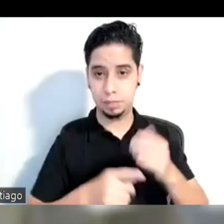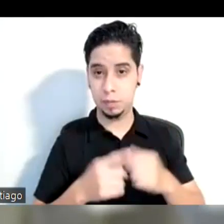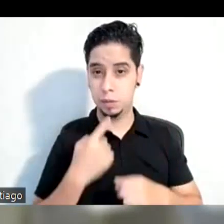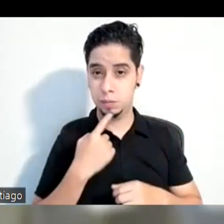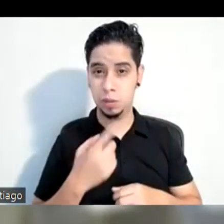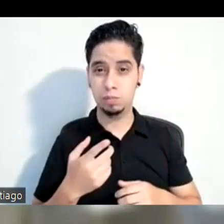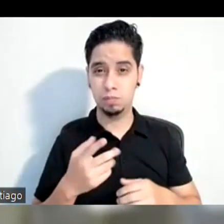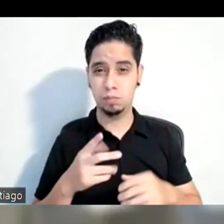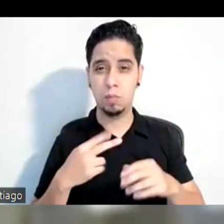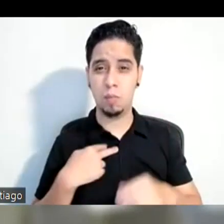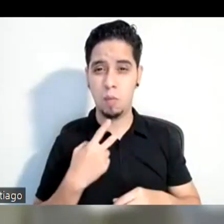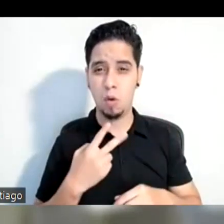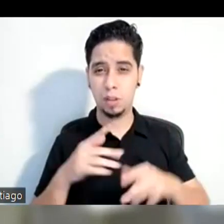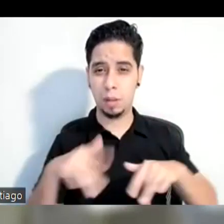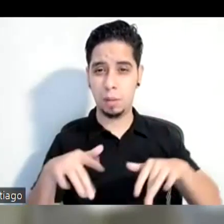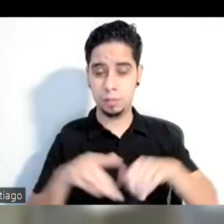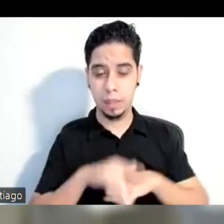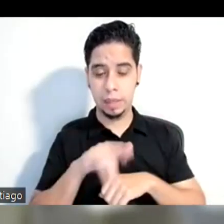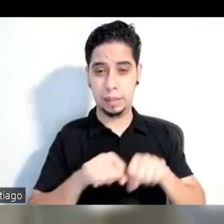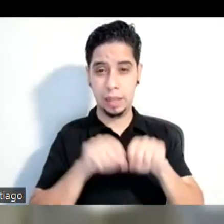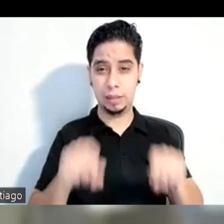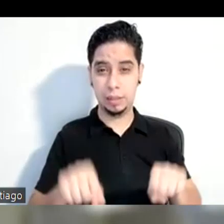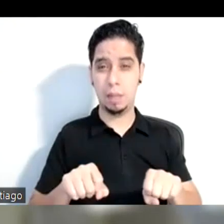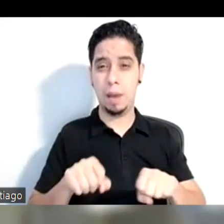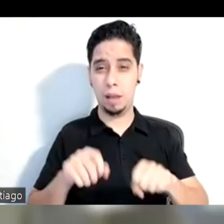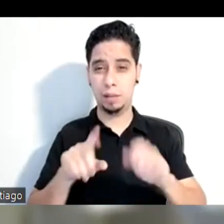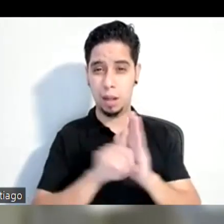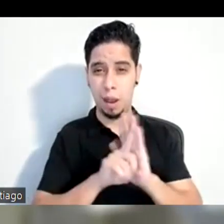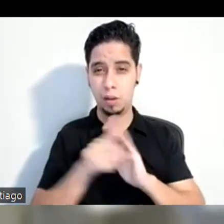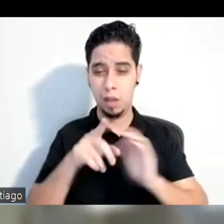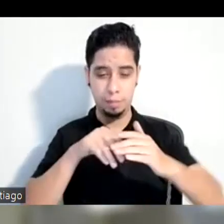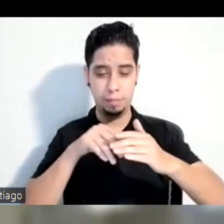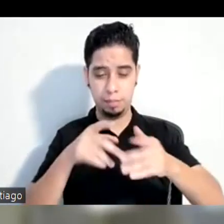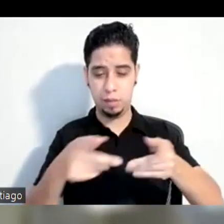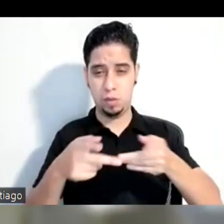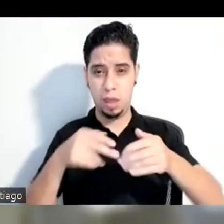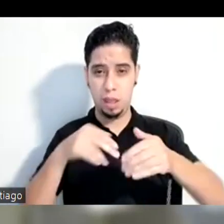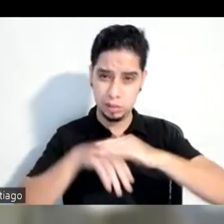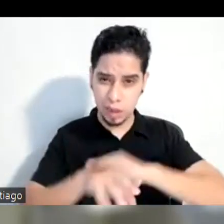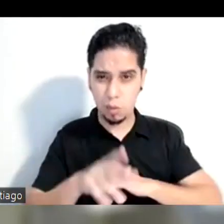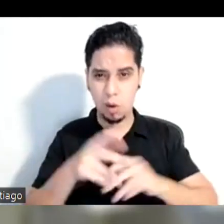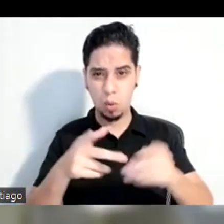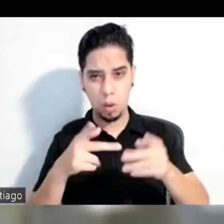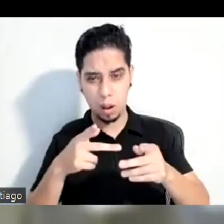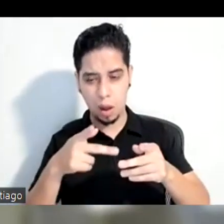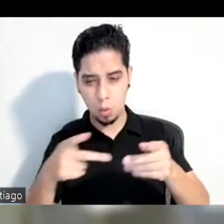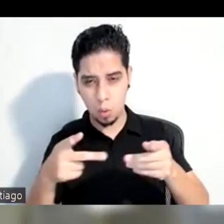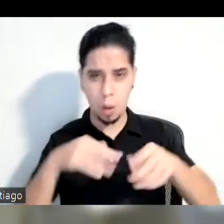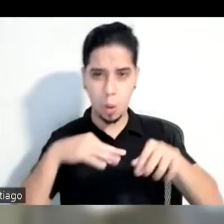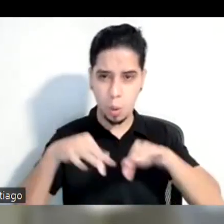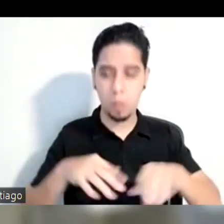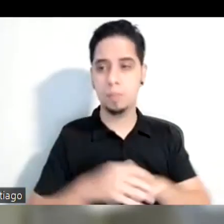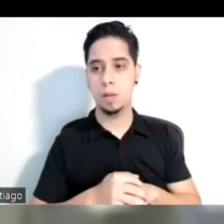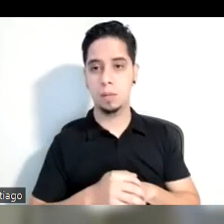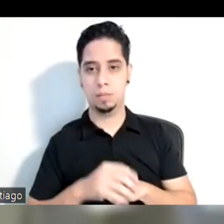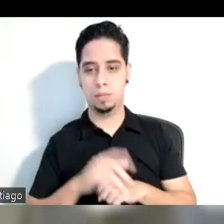es el sistema de alarma, la, la, la. Hay una persona entrando al lugar y usted daba la dirección. pues la, el 911 no reacciona